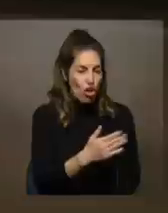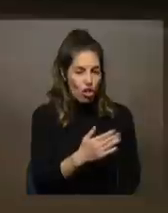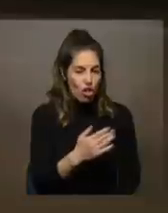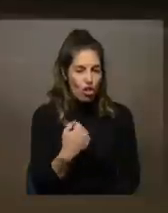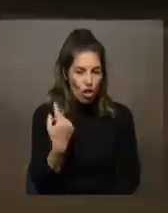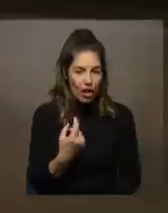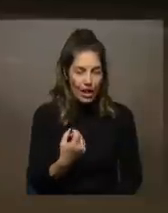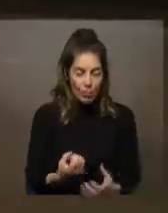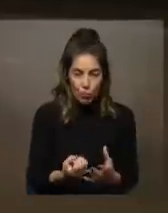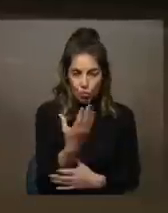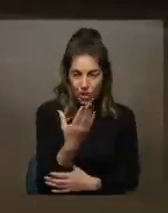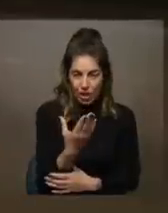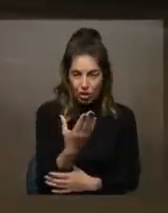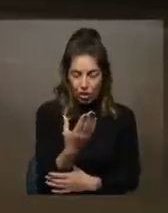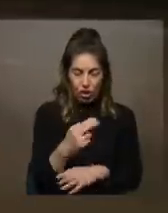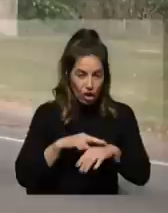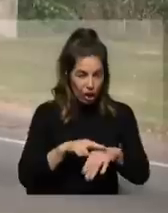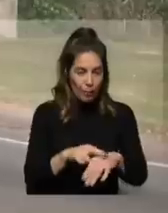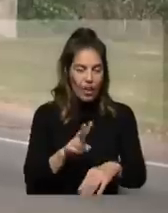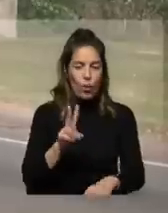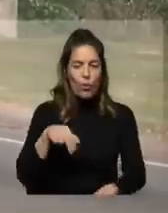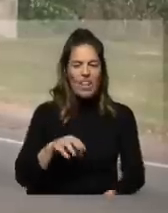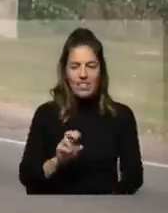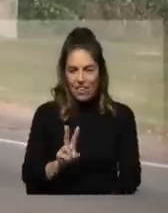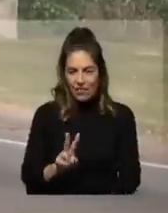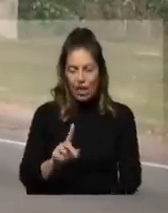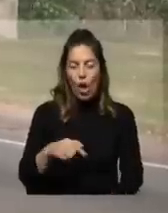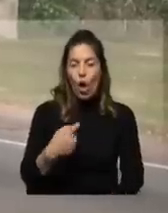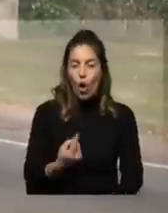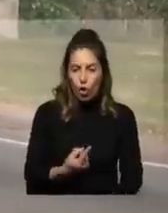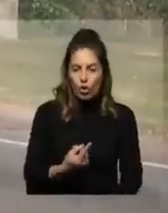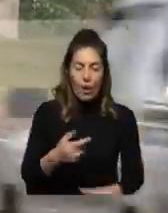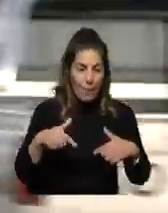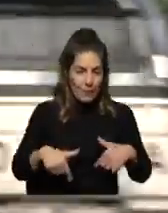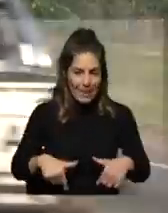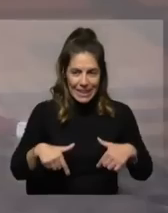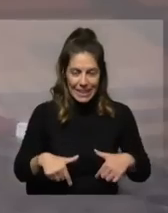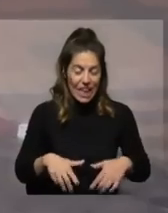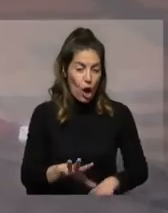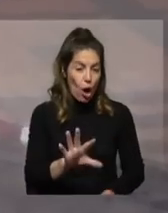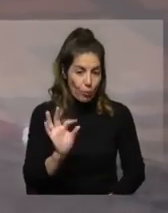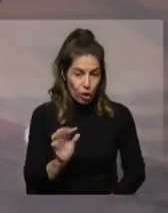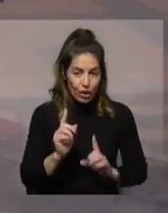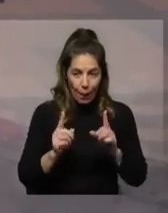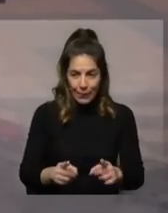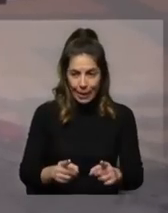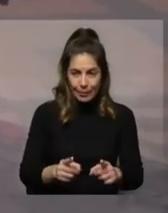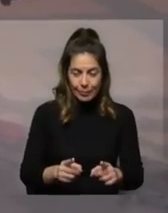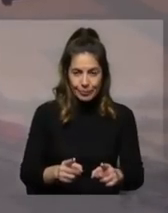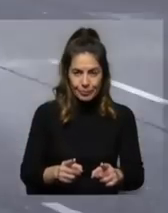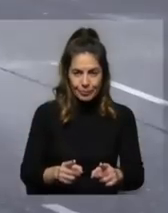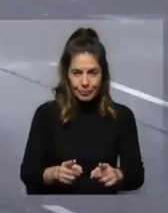impuestos están por sugeridos por una sed porque el Ministerio optó por tomar